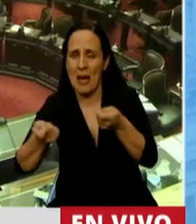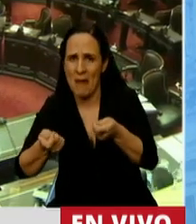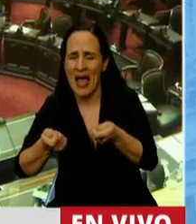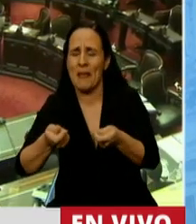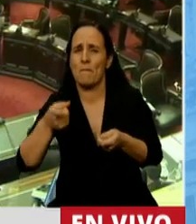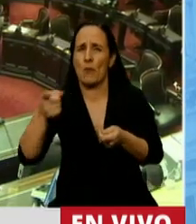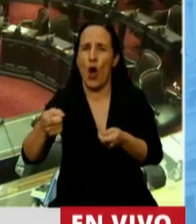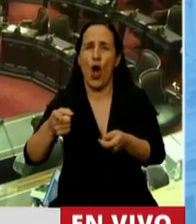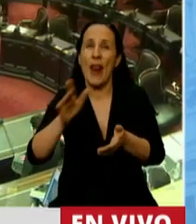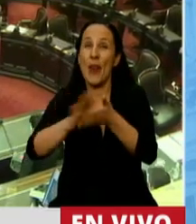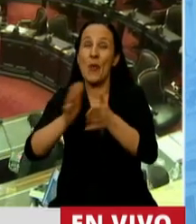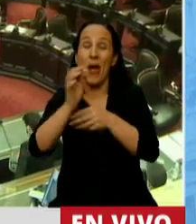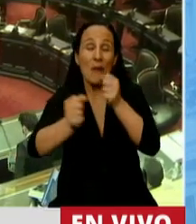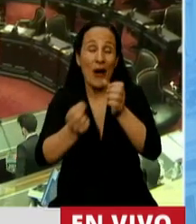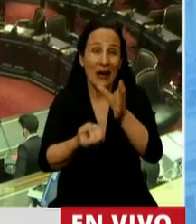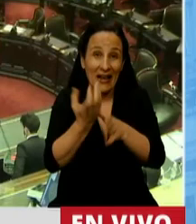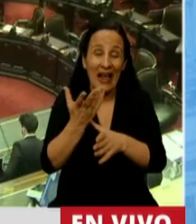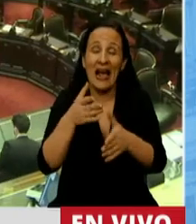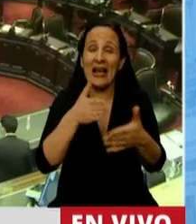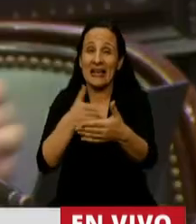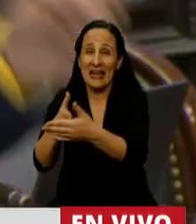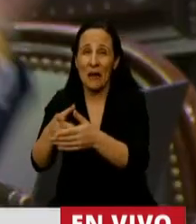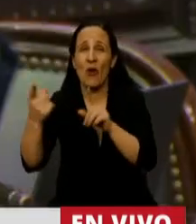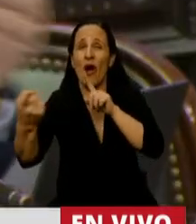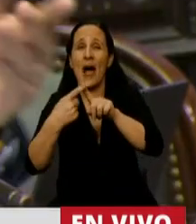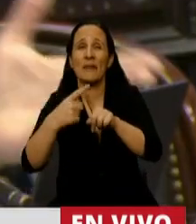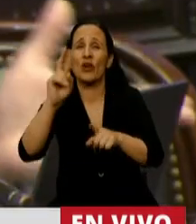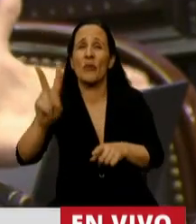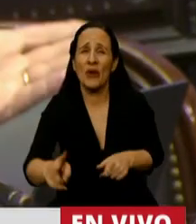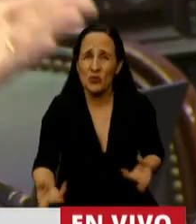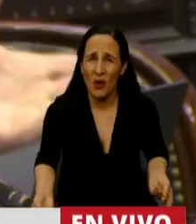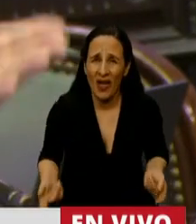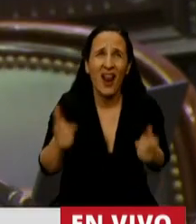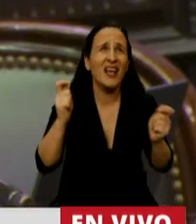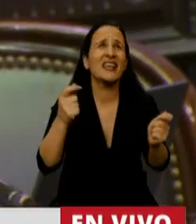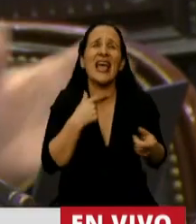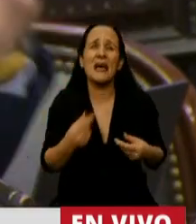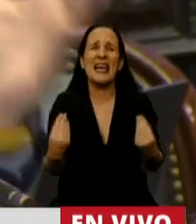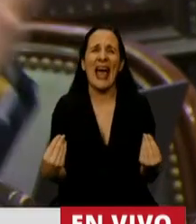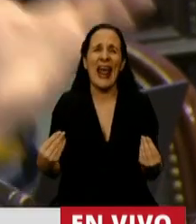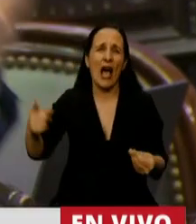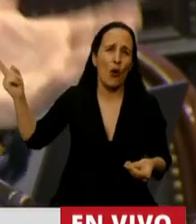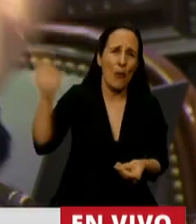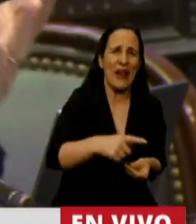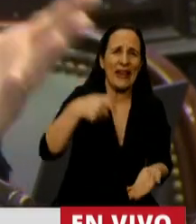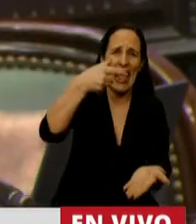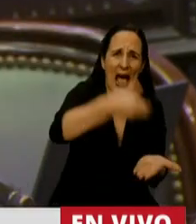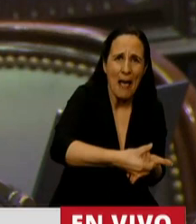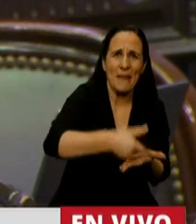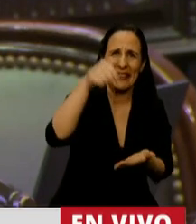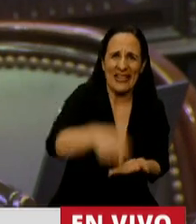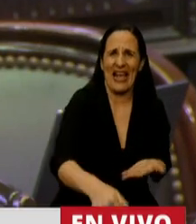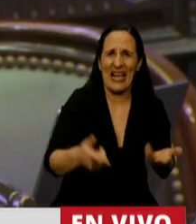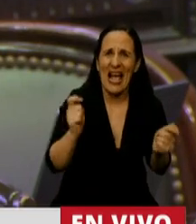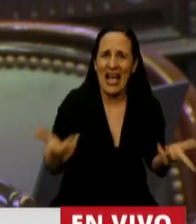emprendedores todo el tiempo amigos de venezuela quien va a venir a invertir aquí se van las empresas todos los días